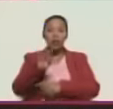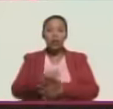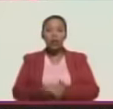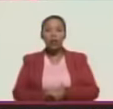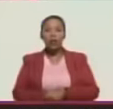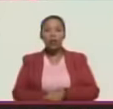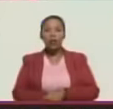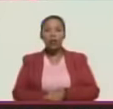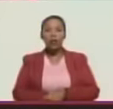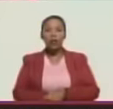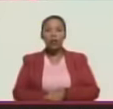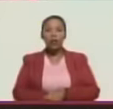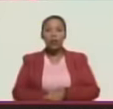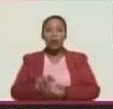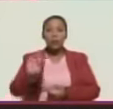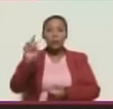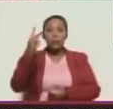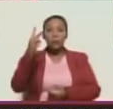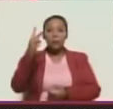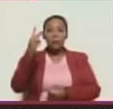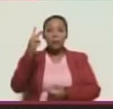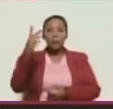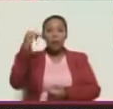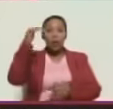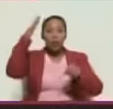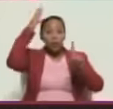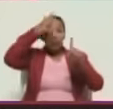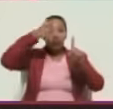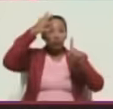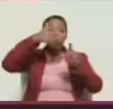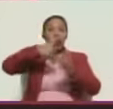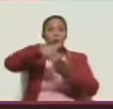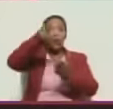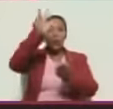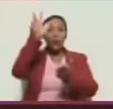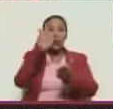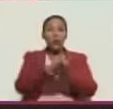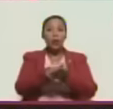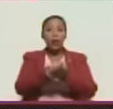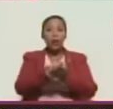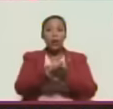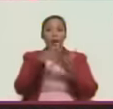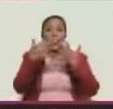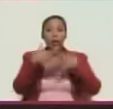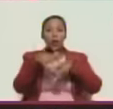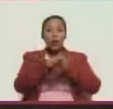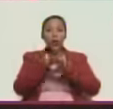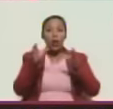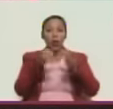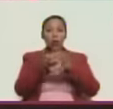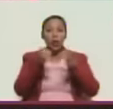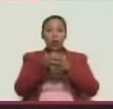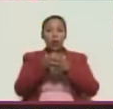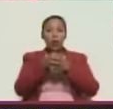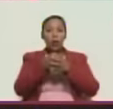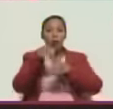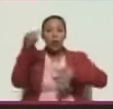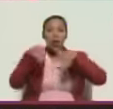24 segundo la capacitación y acreditación de los integrantes de las mesas